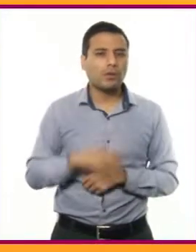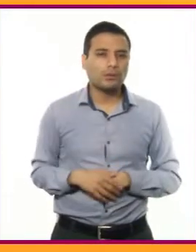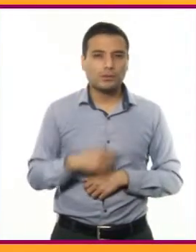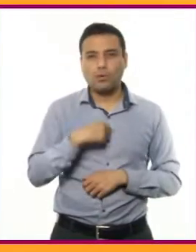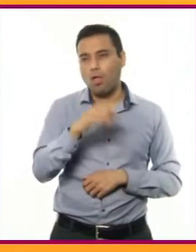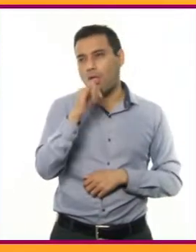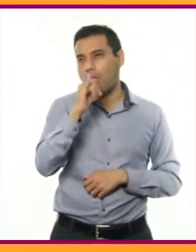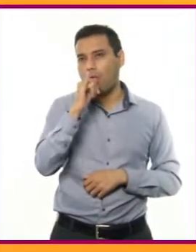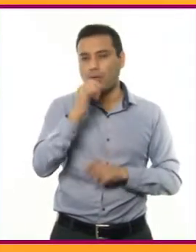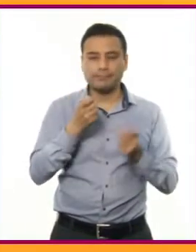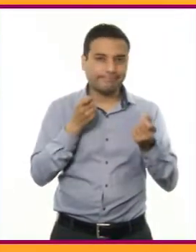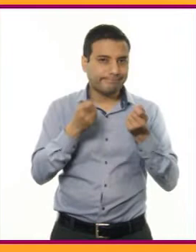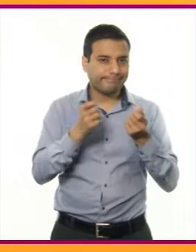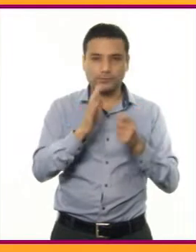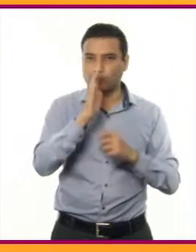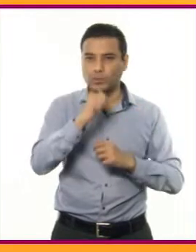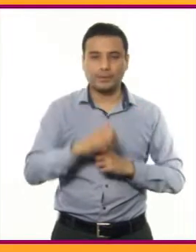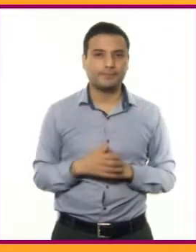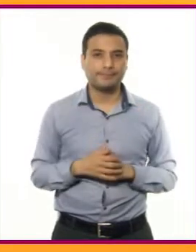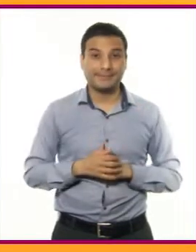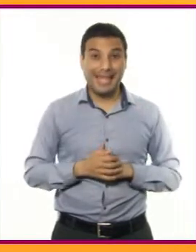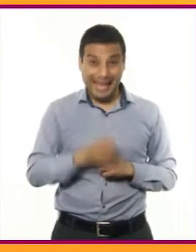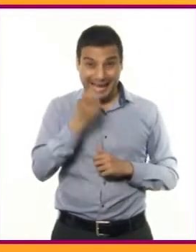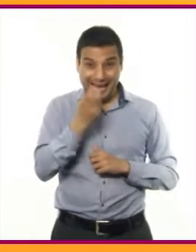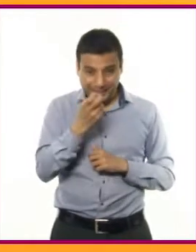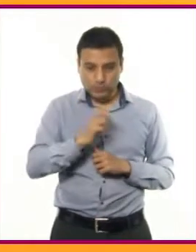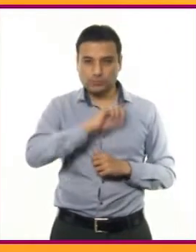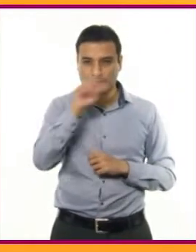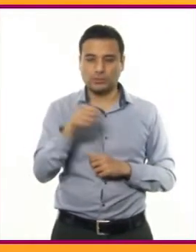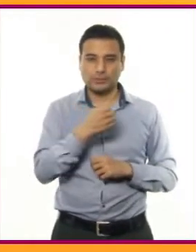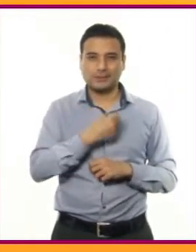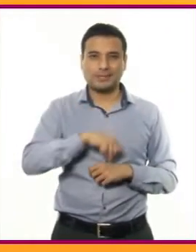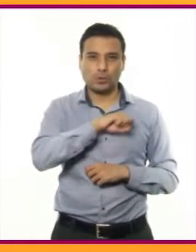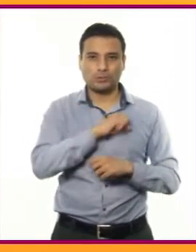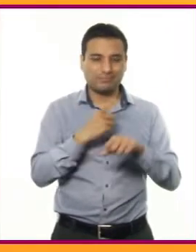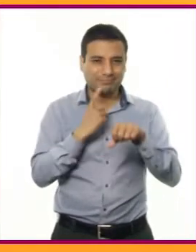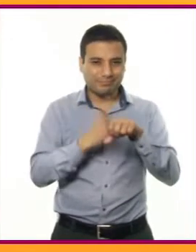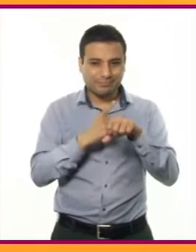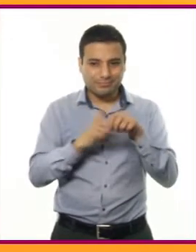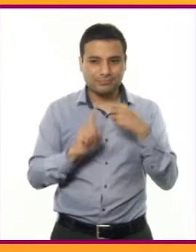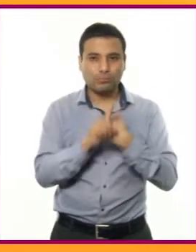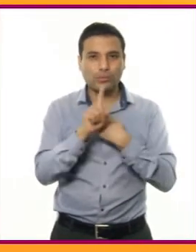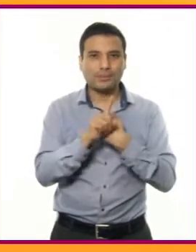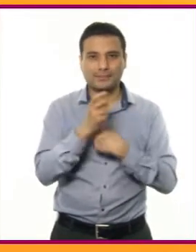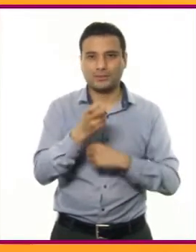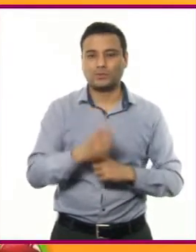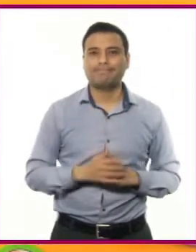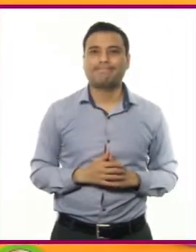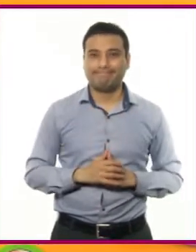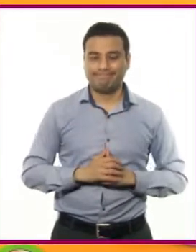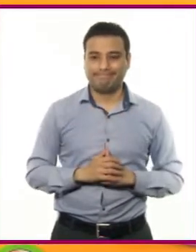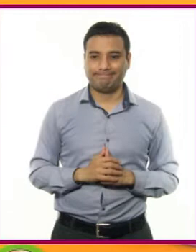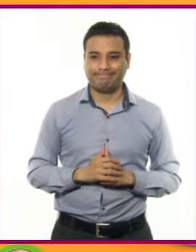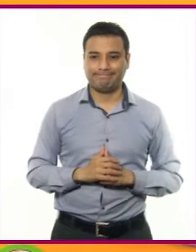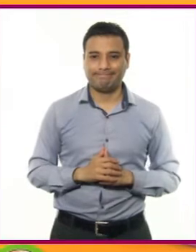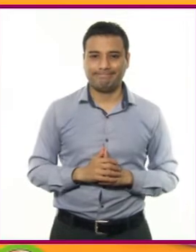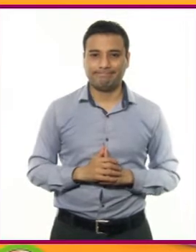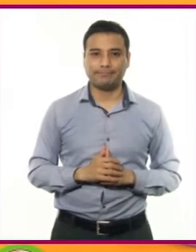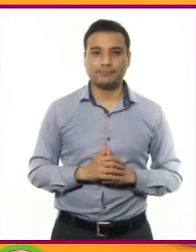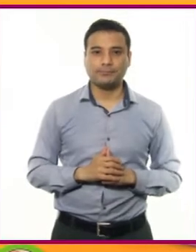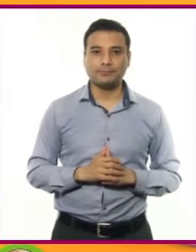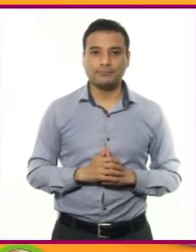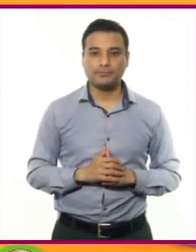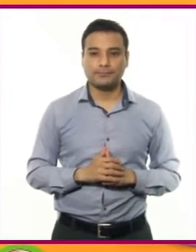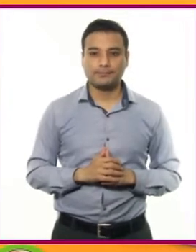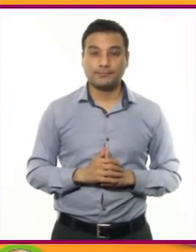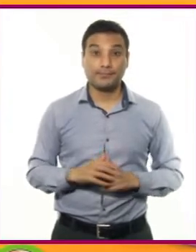bebidas alcohólicas, lo cual interfiere en la salud física, mental, social y familiar. La